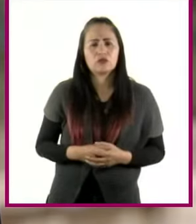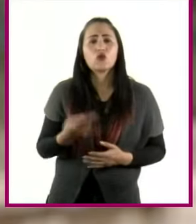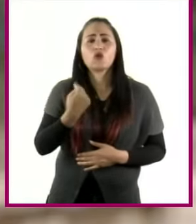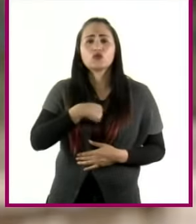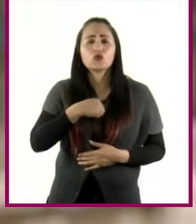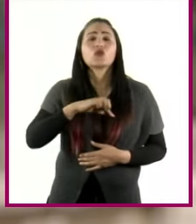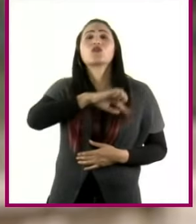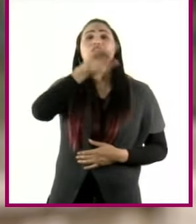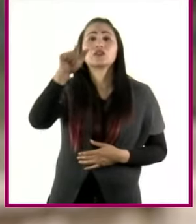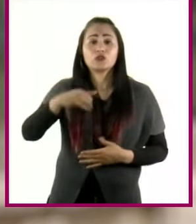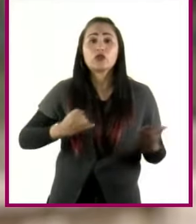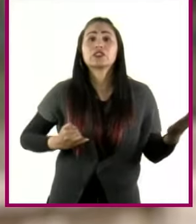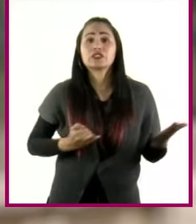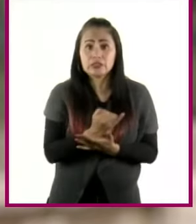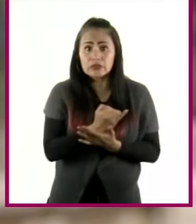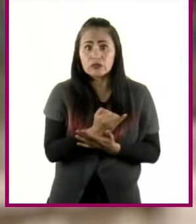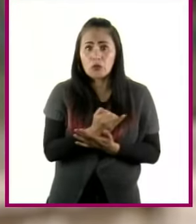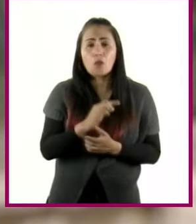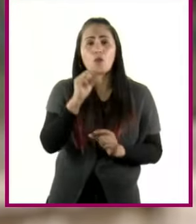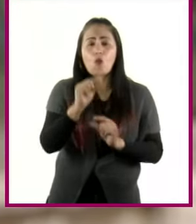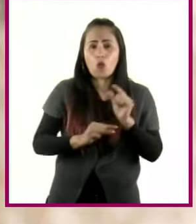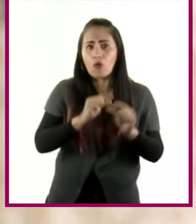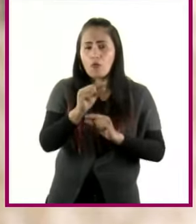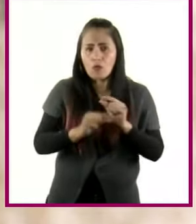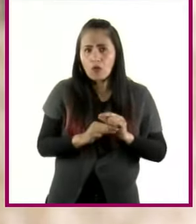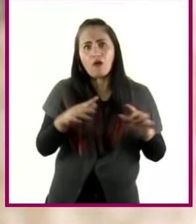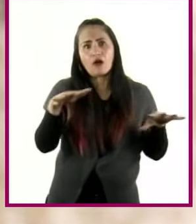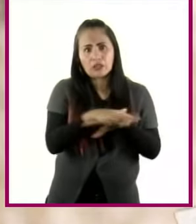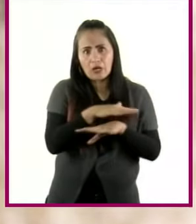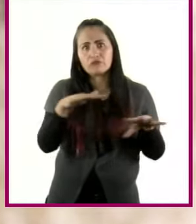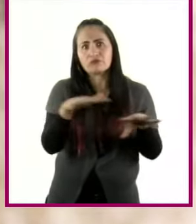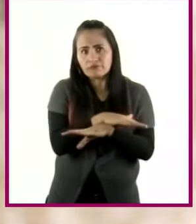elecciones determinan aquello en lo que nos vamos convirtiendo.